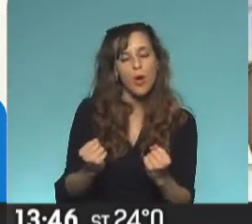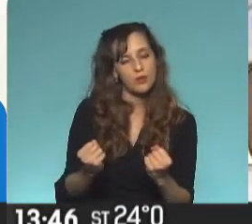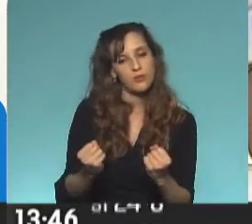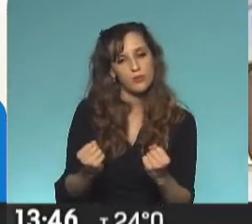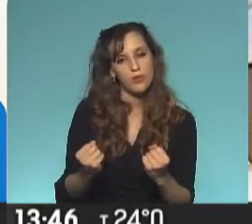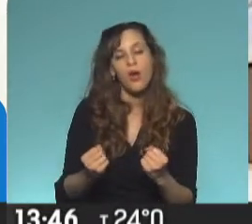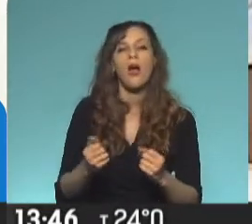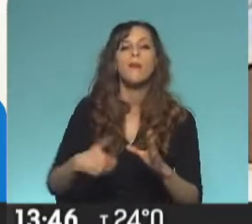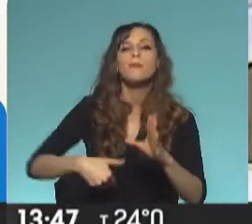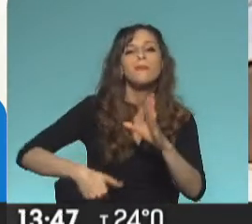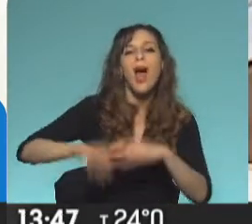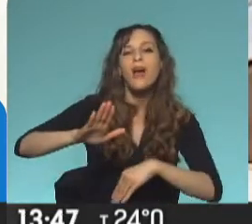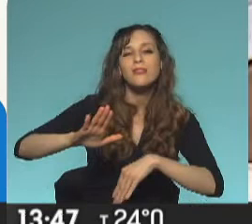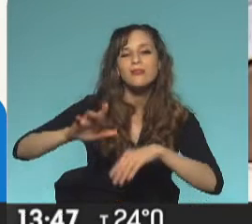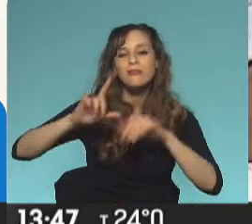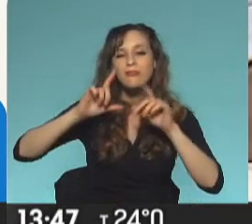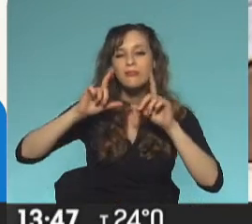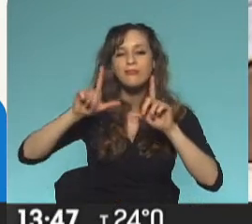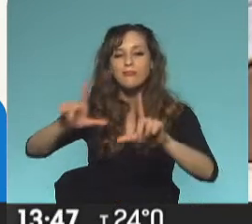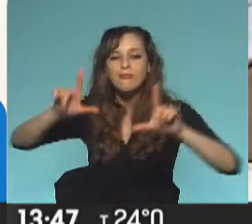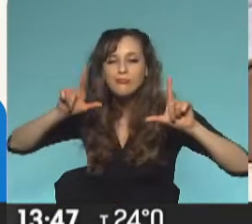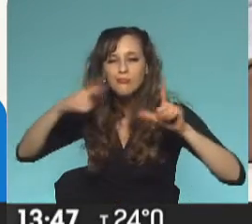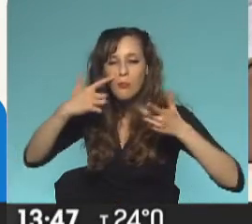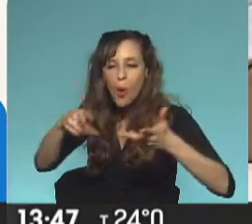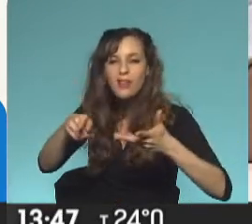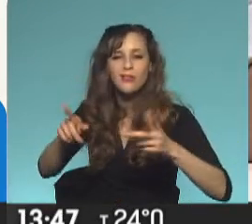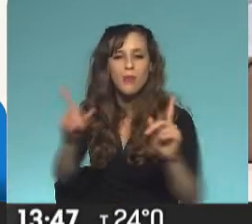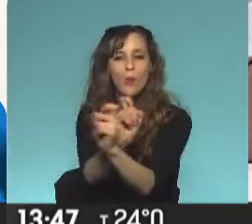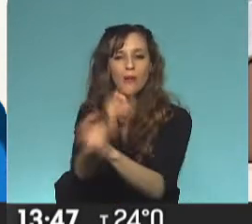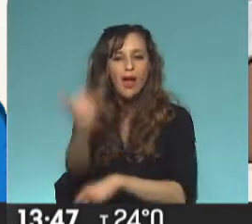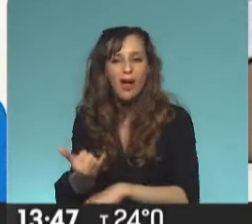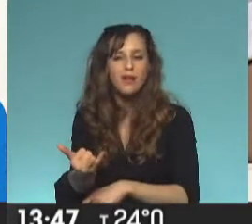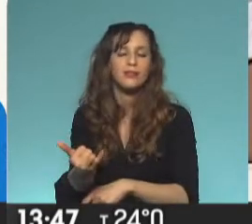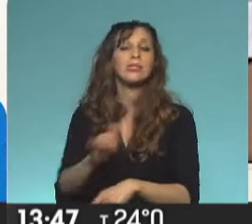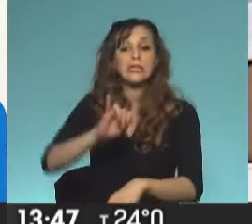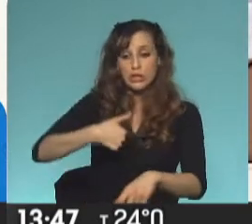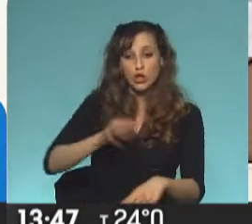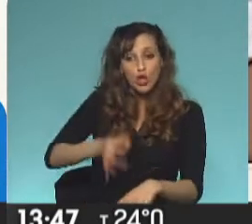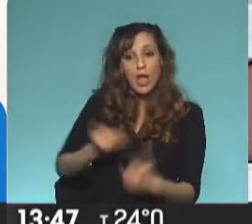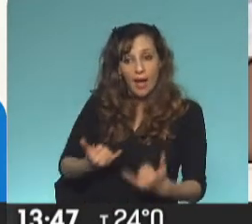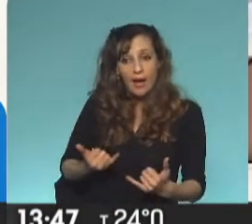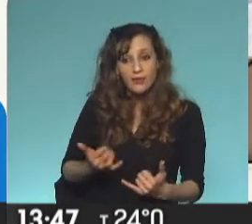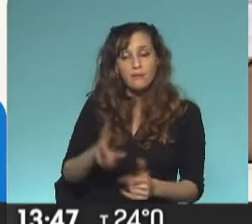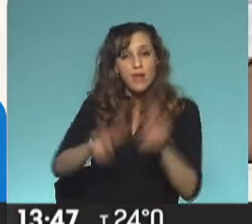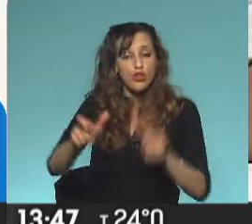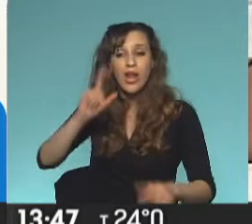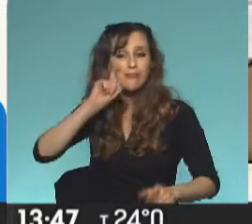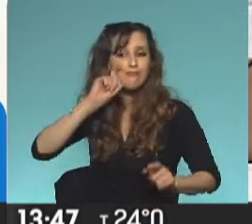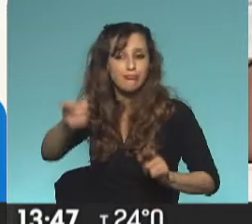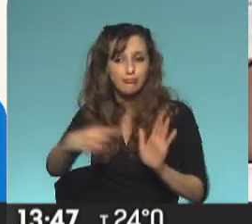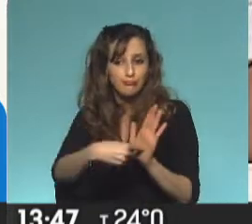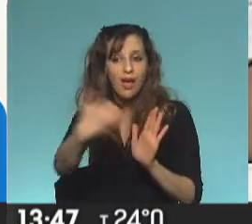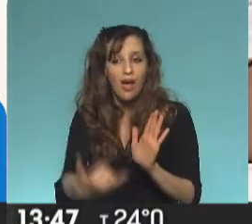ponga la lupa el microscopio en los problemas que tenemos efectivamente que no niego de incumplimiento o en los grupos